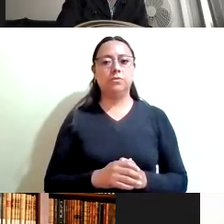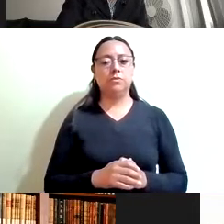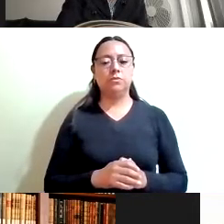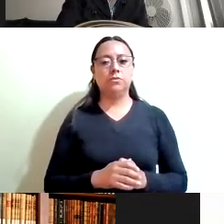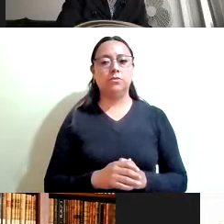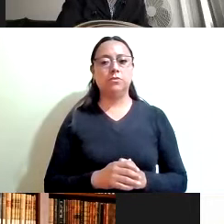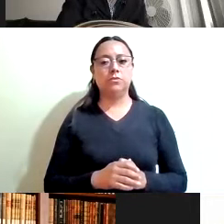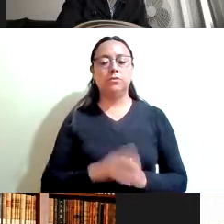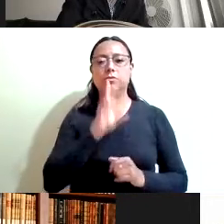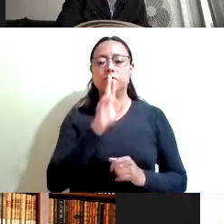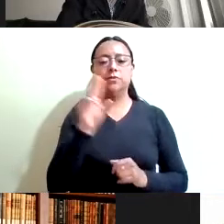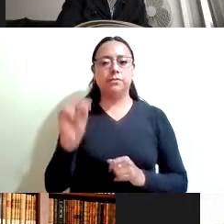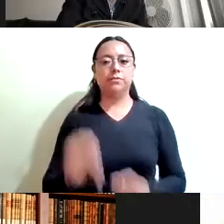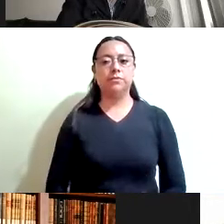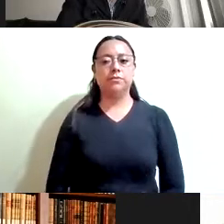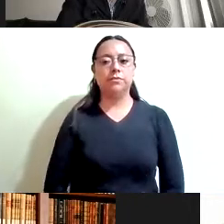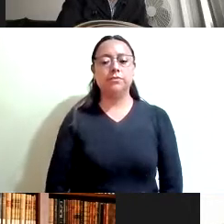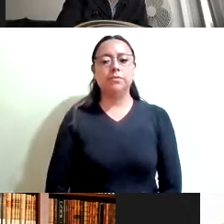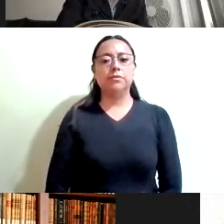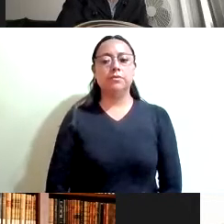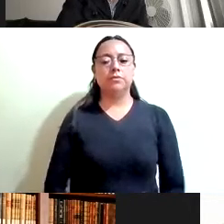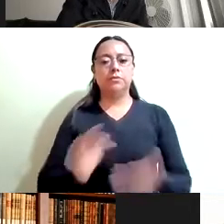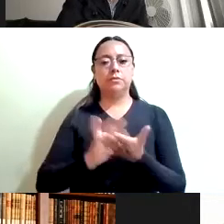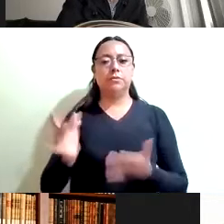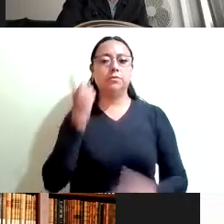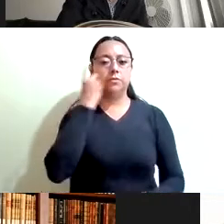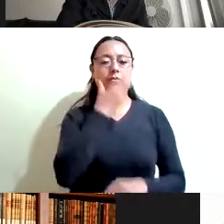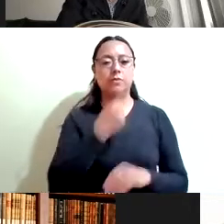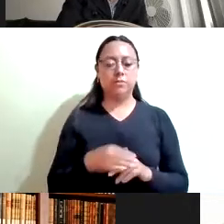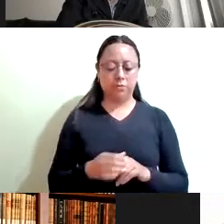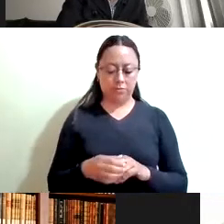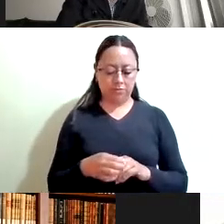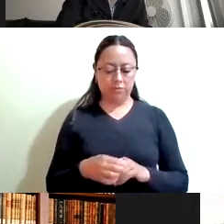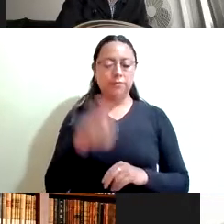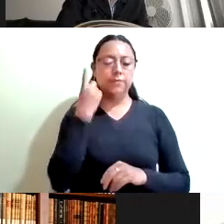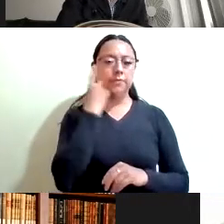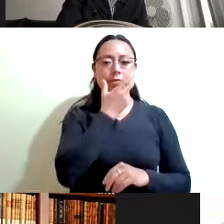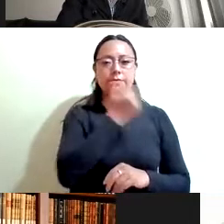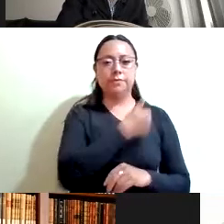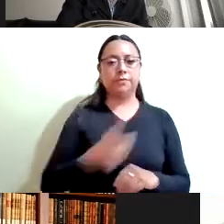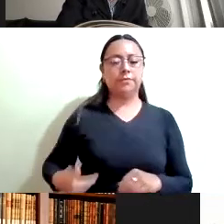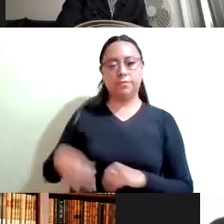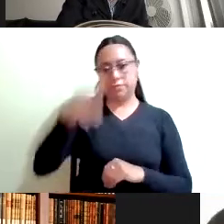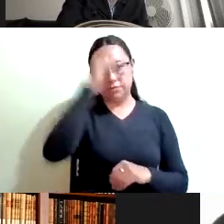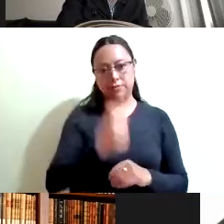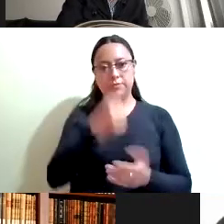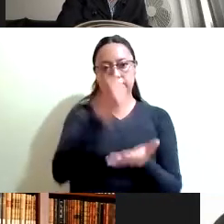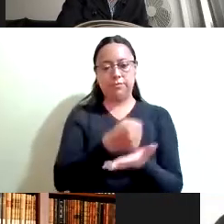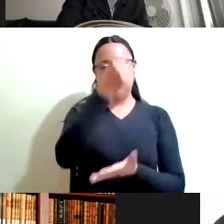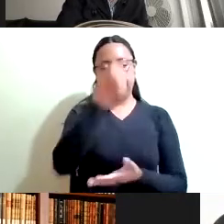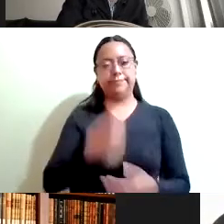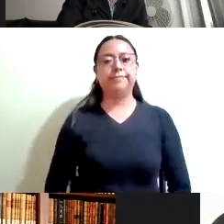Royfi Torres, en contra. Gracias, diputado. Diputado presidente, le informo que el acuerdo ha sido aprobado en sus